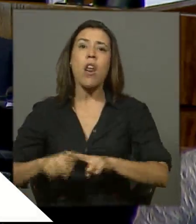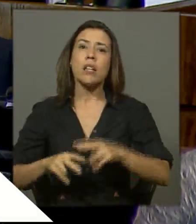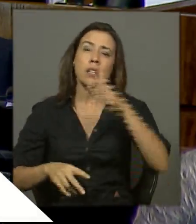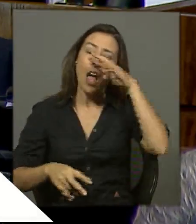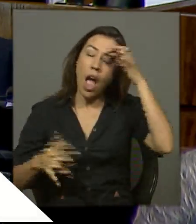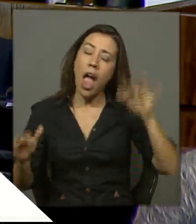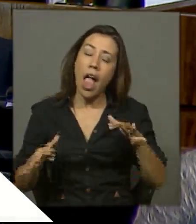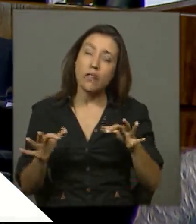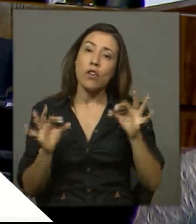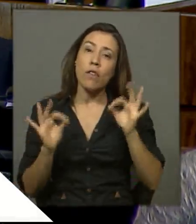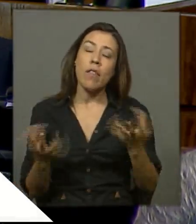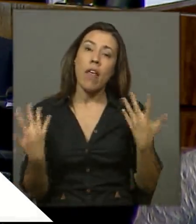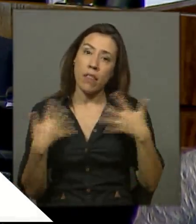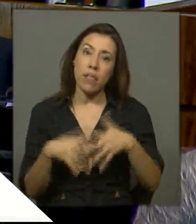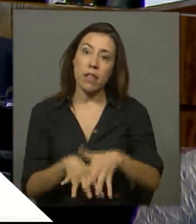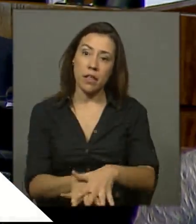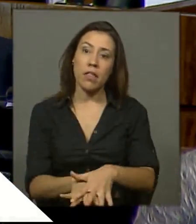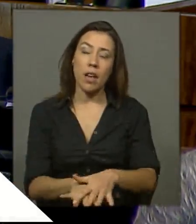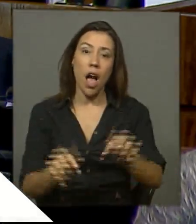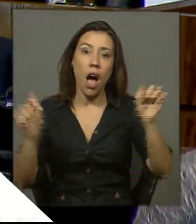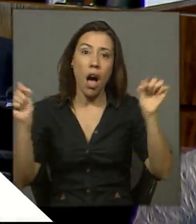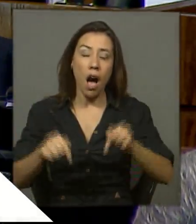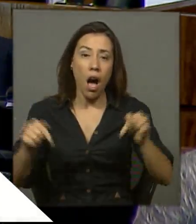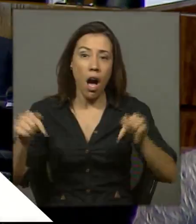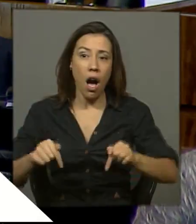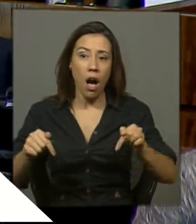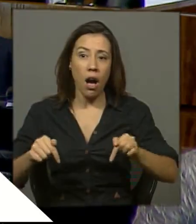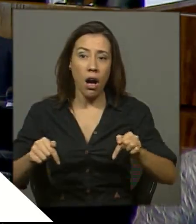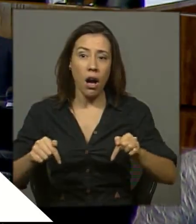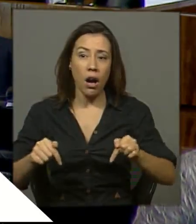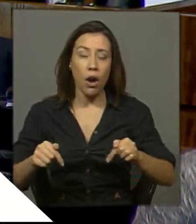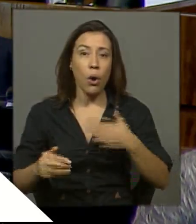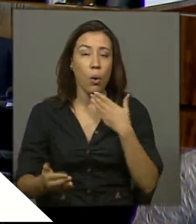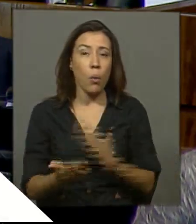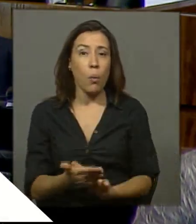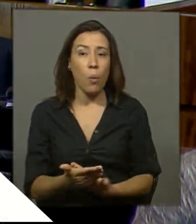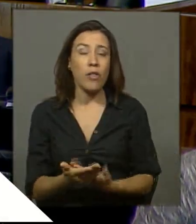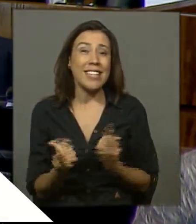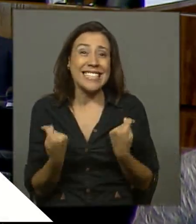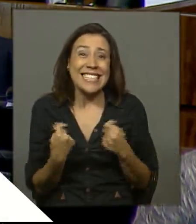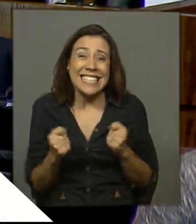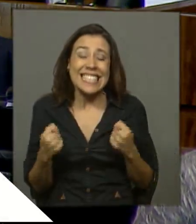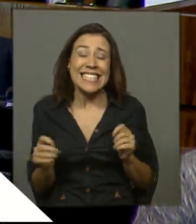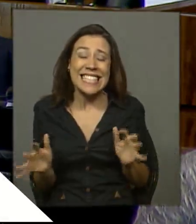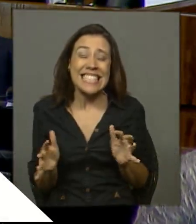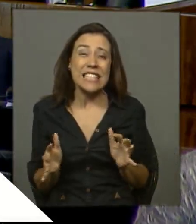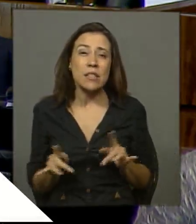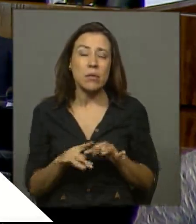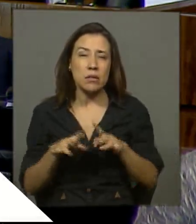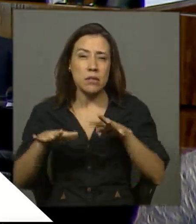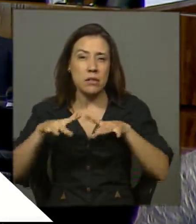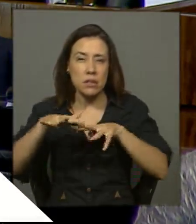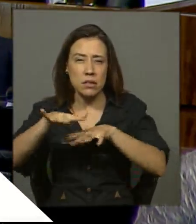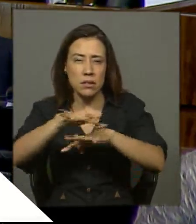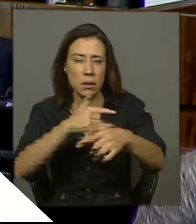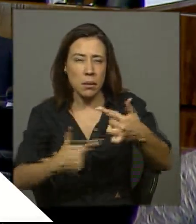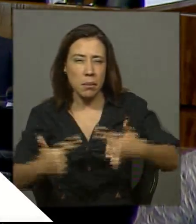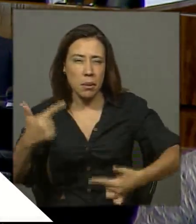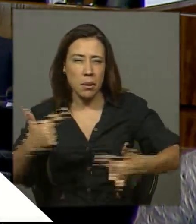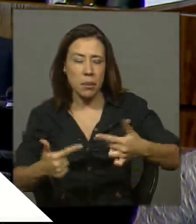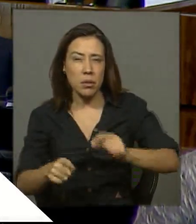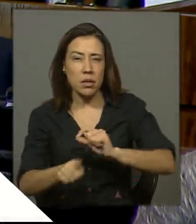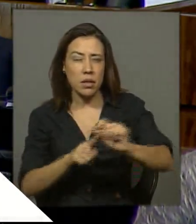de integración hoy cuando se intenta manipular políticamente